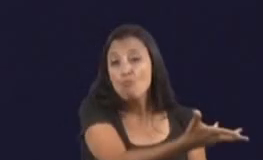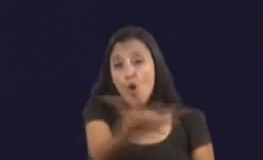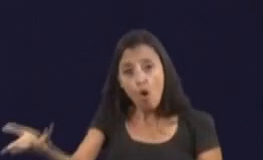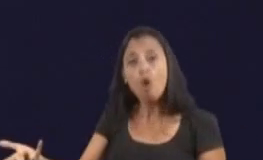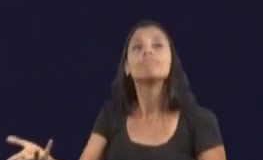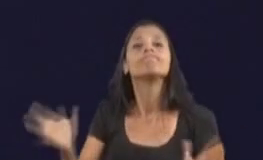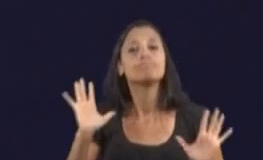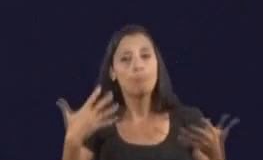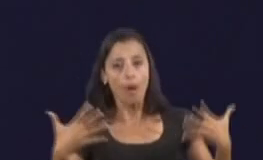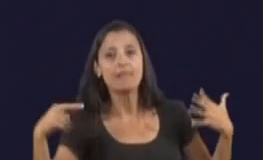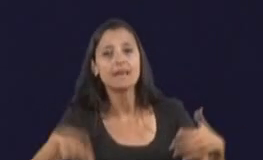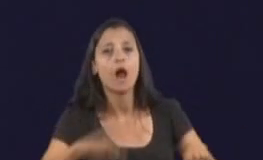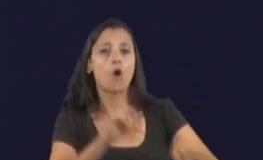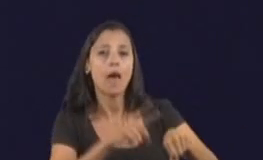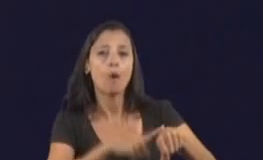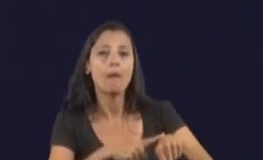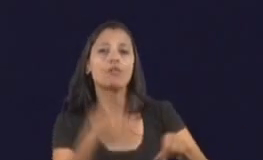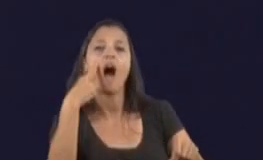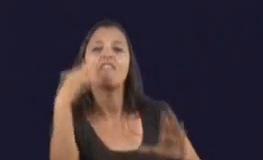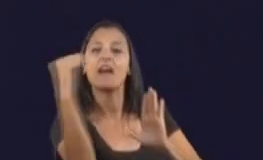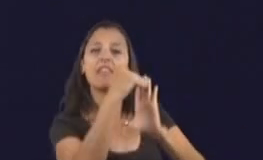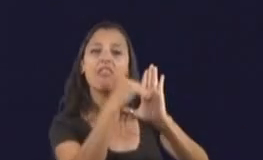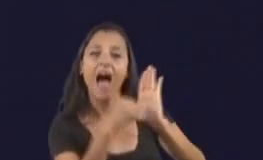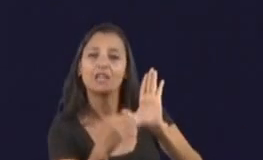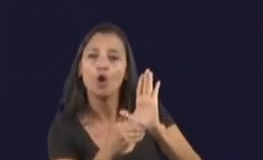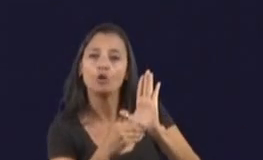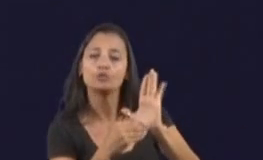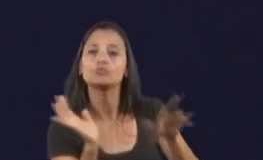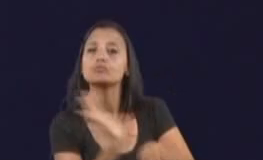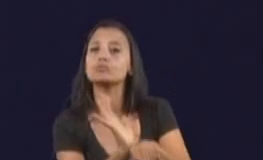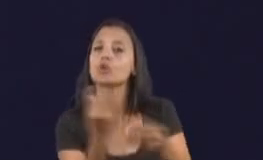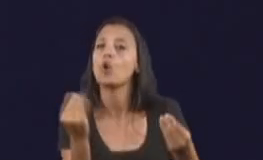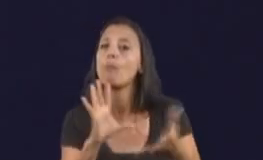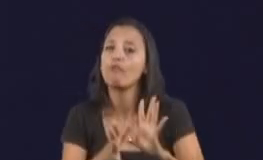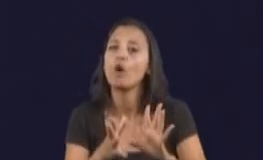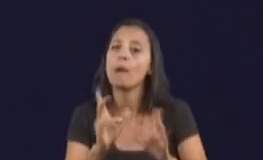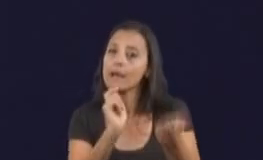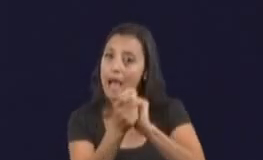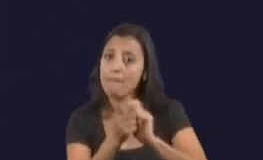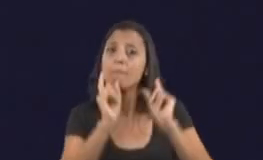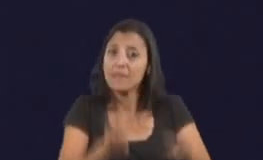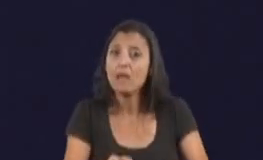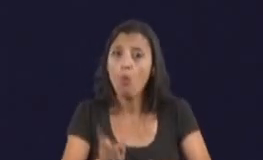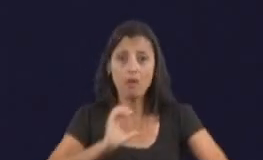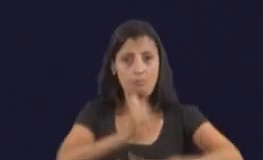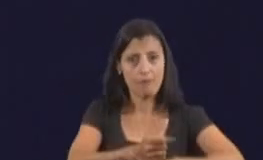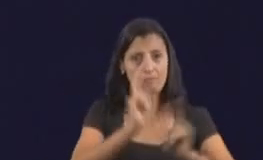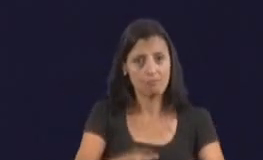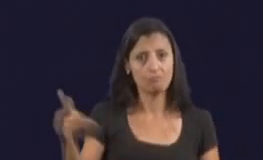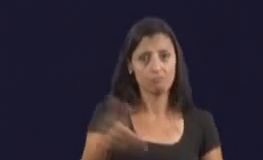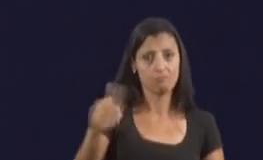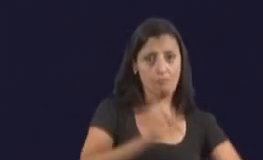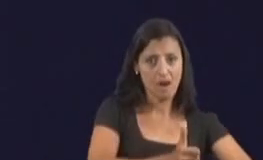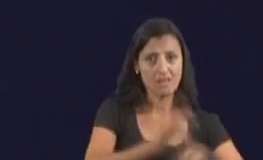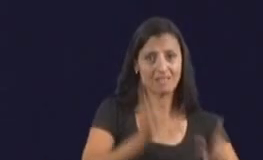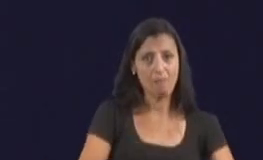cruce automático que se está viendo cómo implementarse, pero bueno, de todas maneras también puede de manera presencial hacerlo y bueno, tratamos de